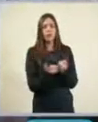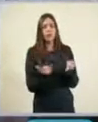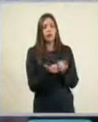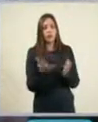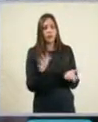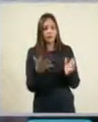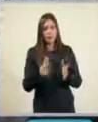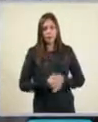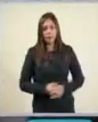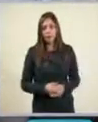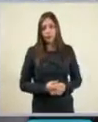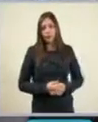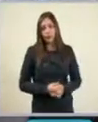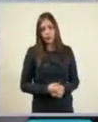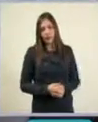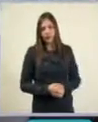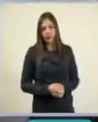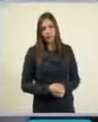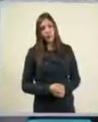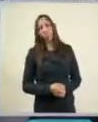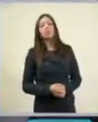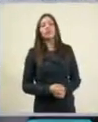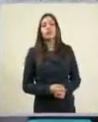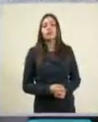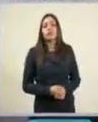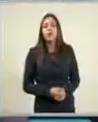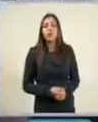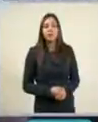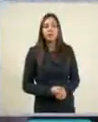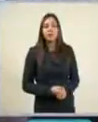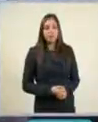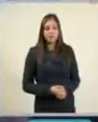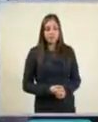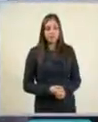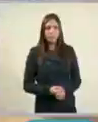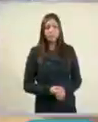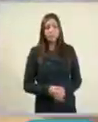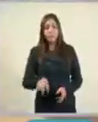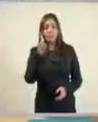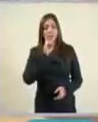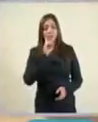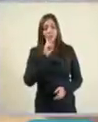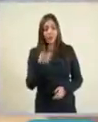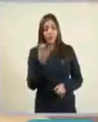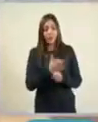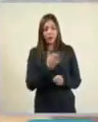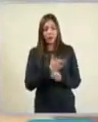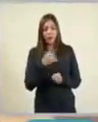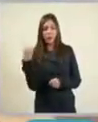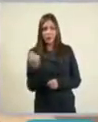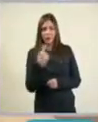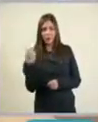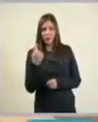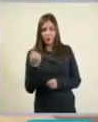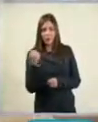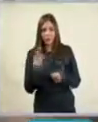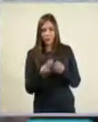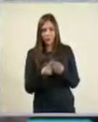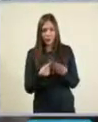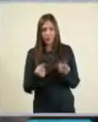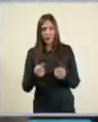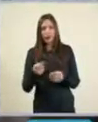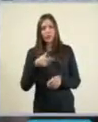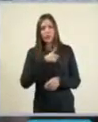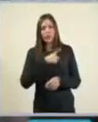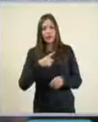te falta una. Ay, chef, pues Por es que favor, pensé si que no, te no la sale. querías comer. Ok, en lo que Pam está de aquel lado, en lo que Pamela está de aquel lado, vamos a ir